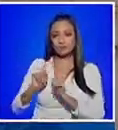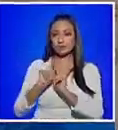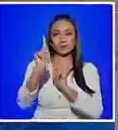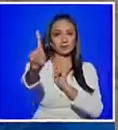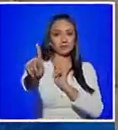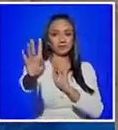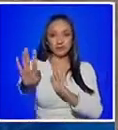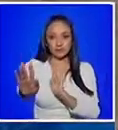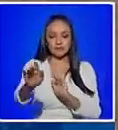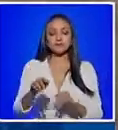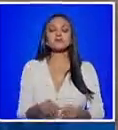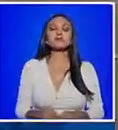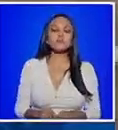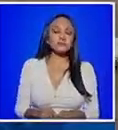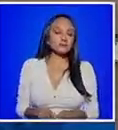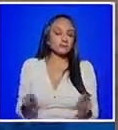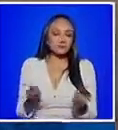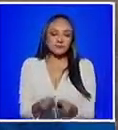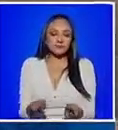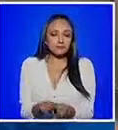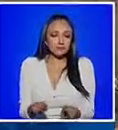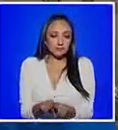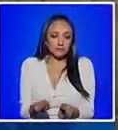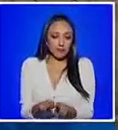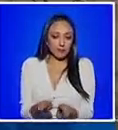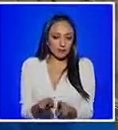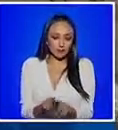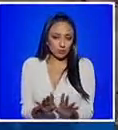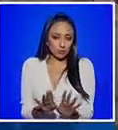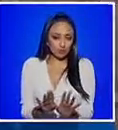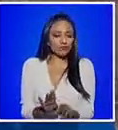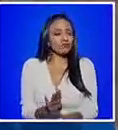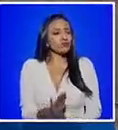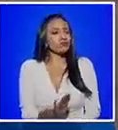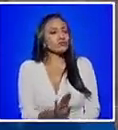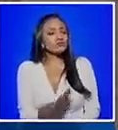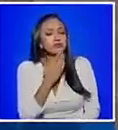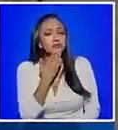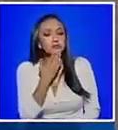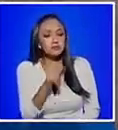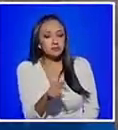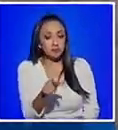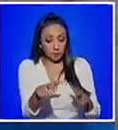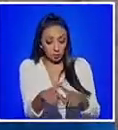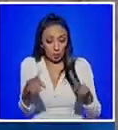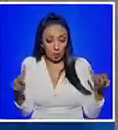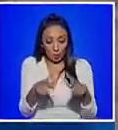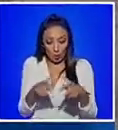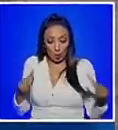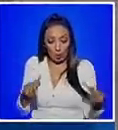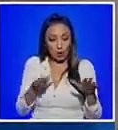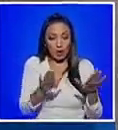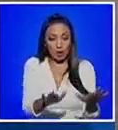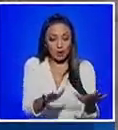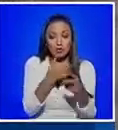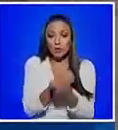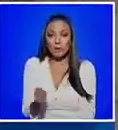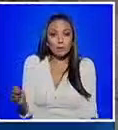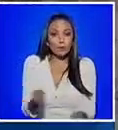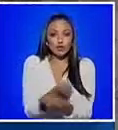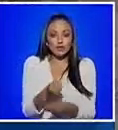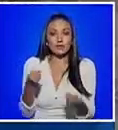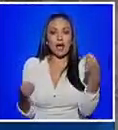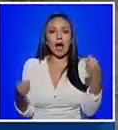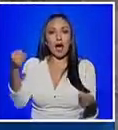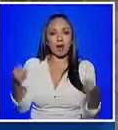hay una calle que está en una situación parecida, vecina, porque hay un hueco igual de gran tamaño que esto imposibilita que los